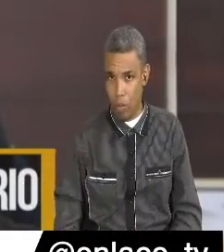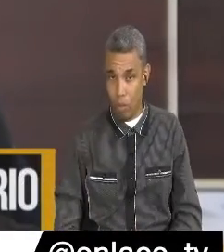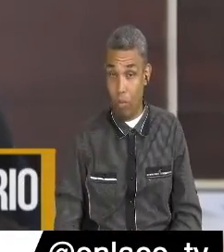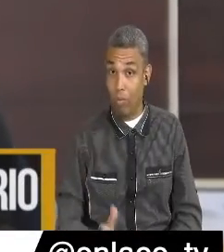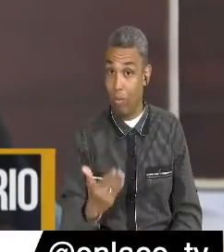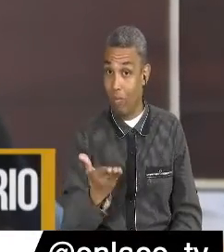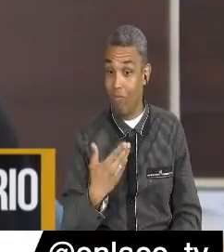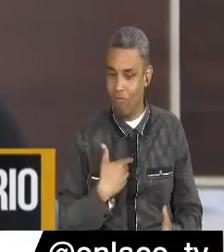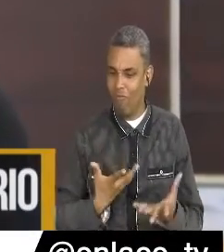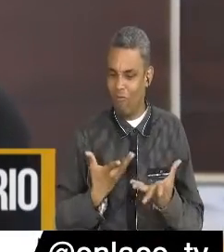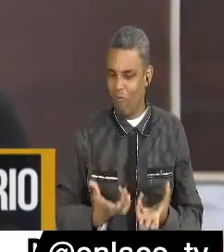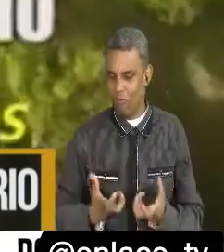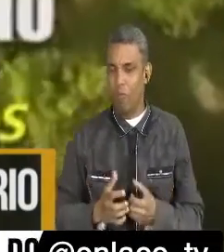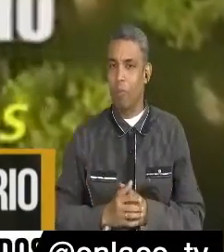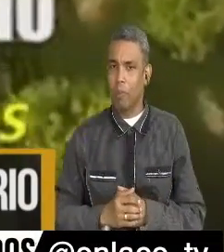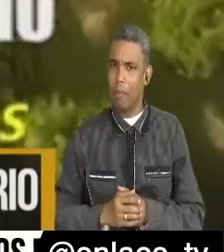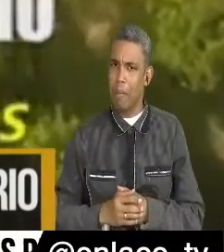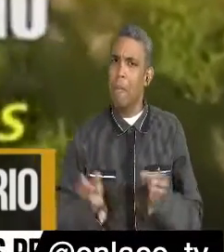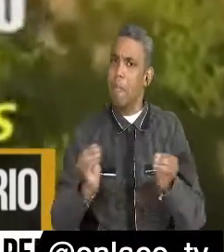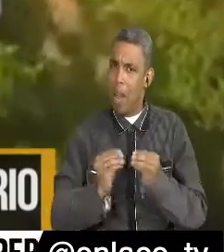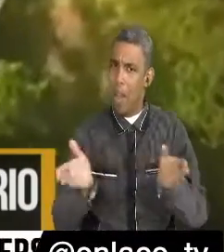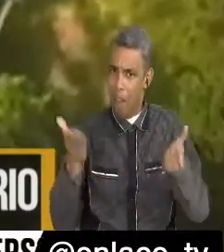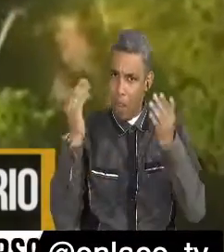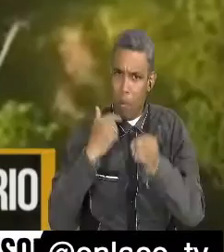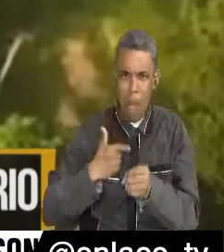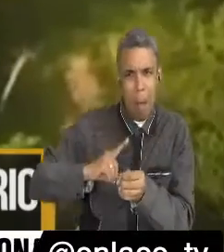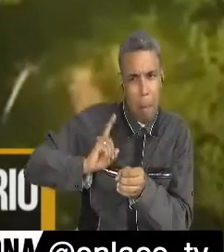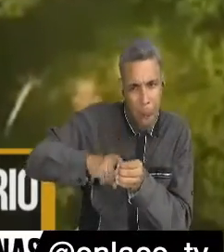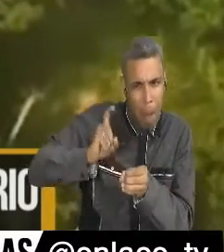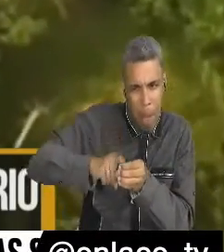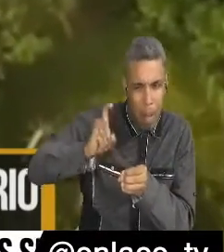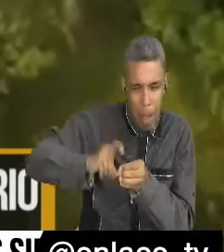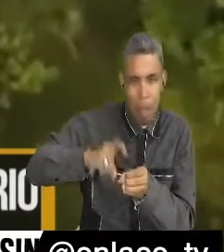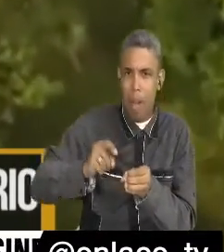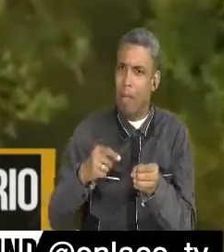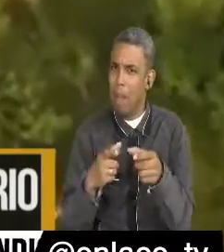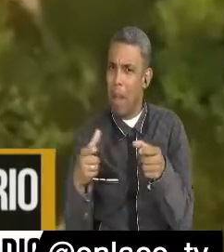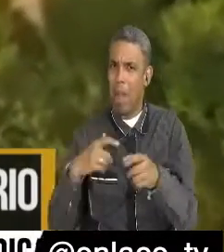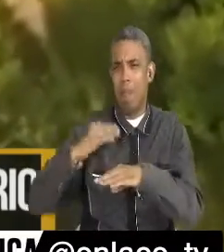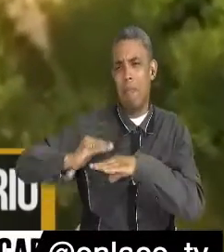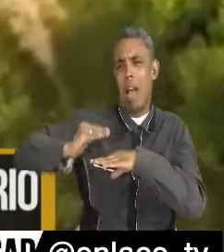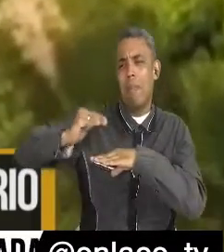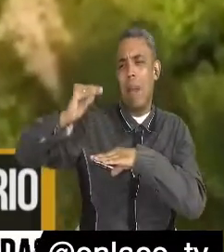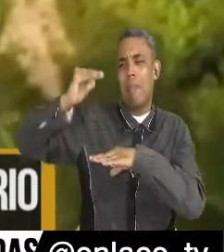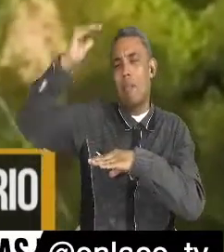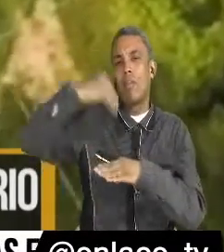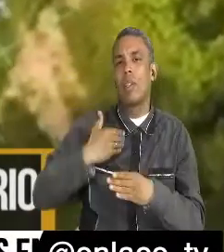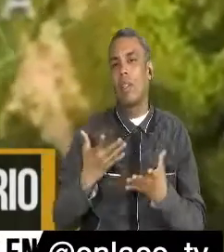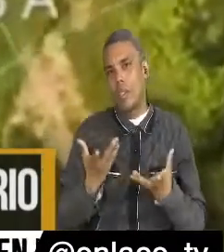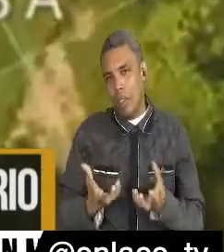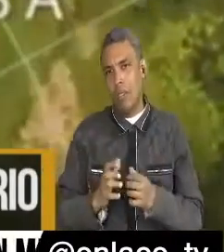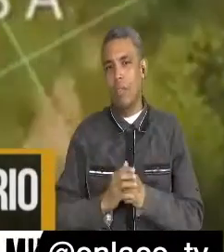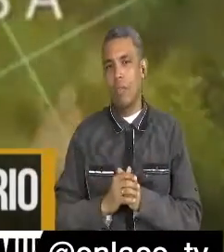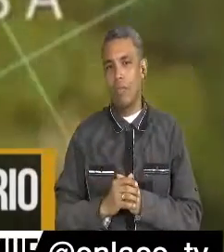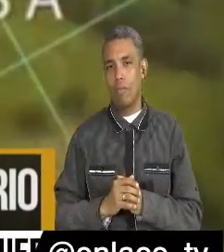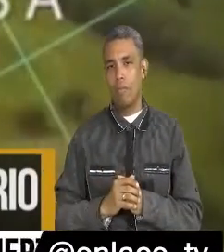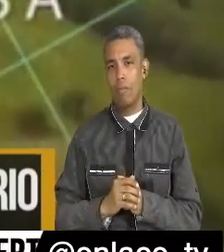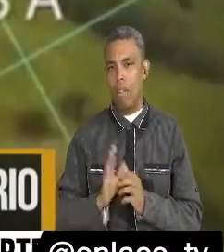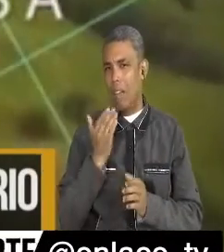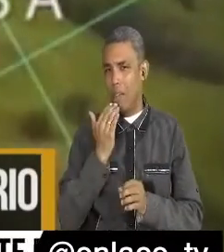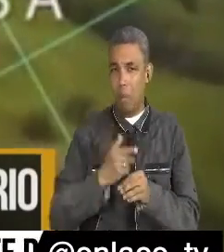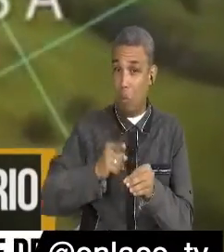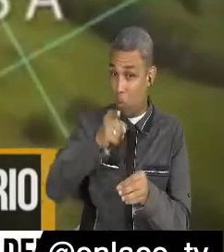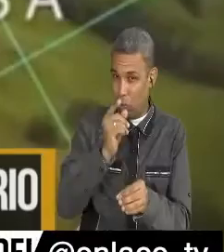¿Qué es lo que queremos? Que lo sigan haciendo, que se postulen, porque es el verdadero censo, esa es la